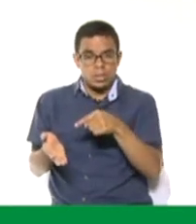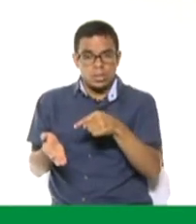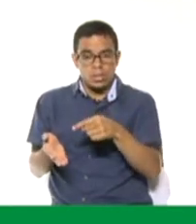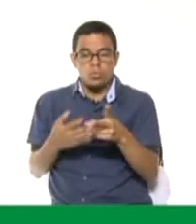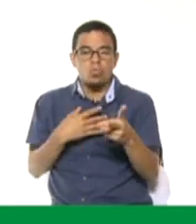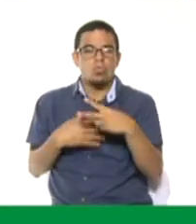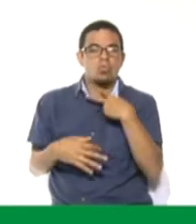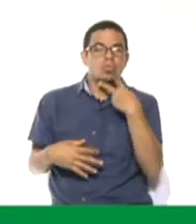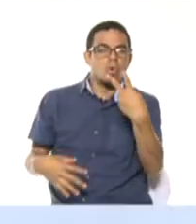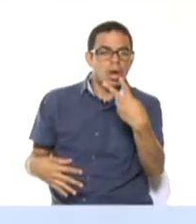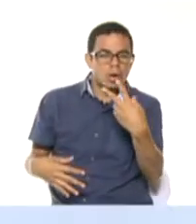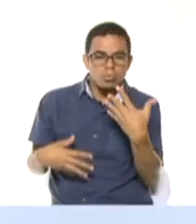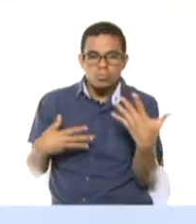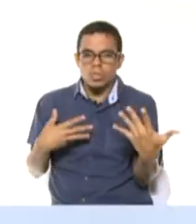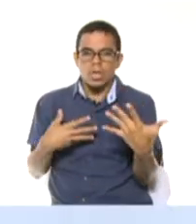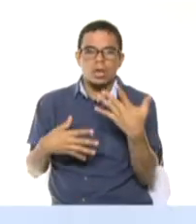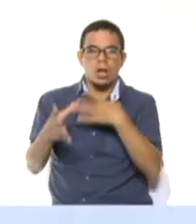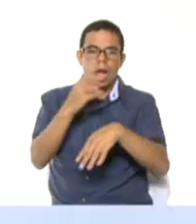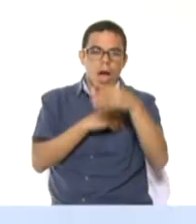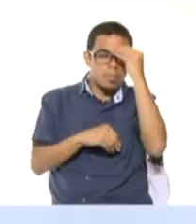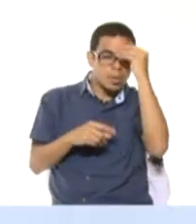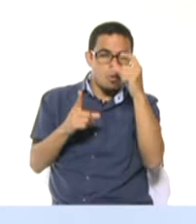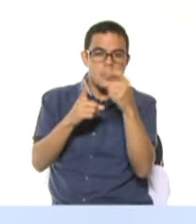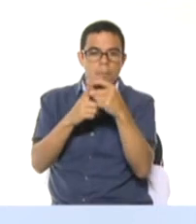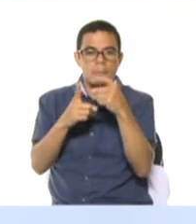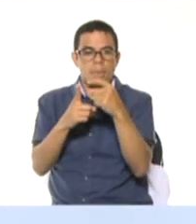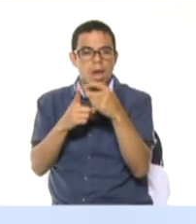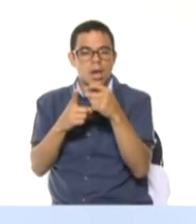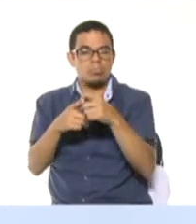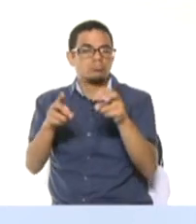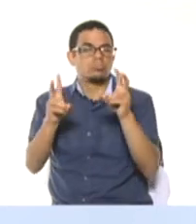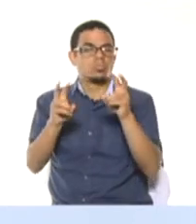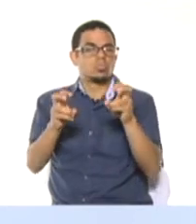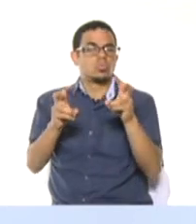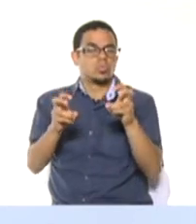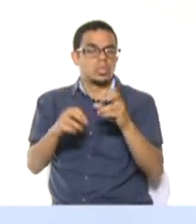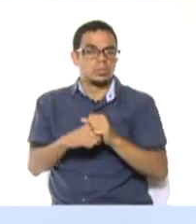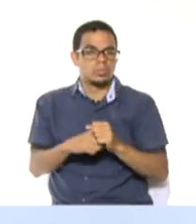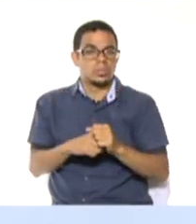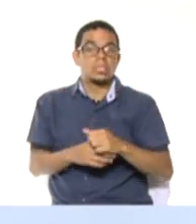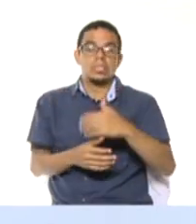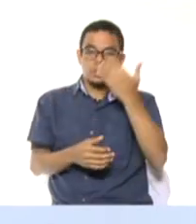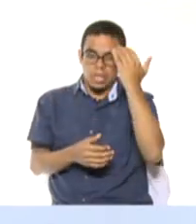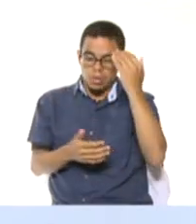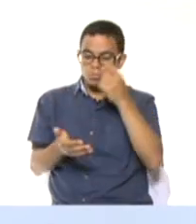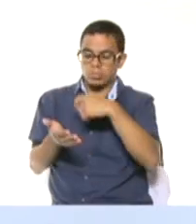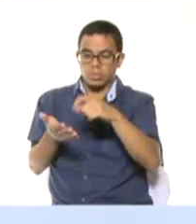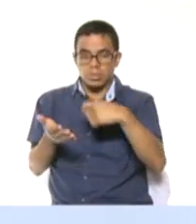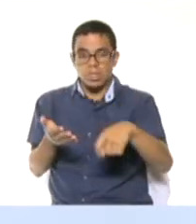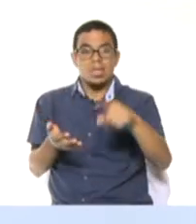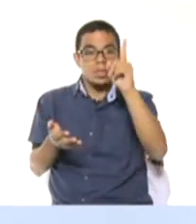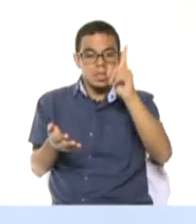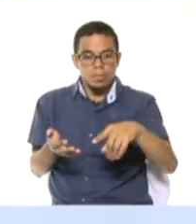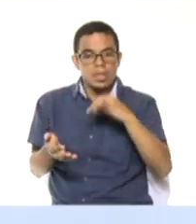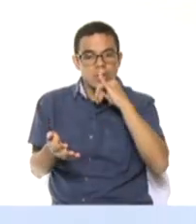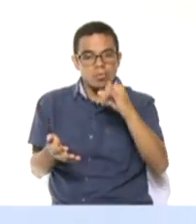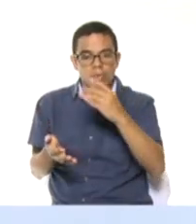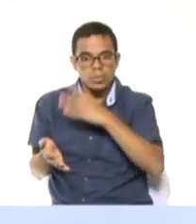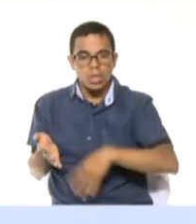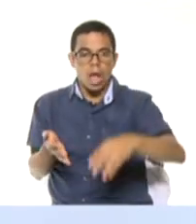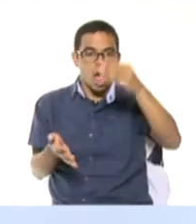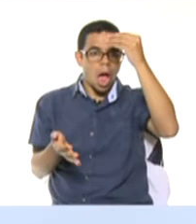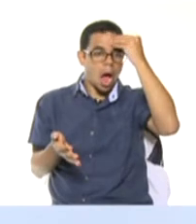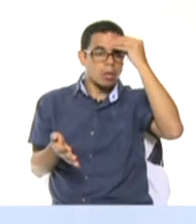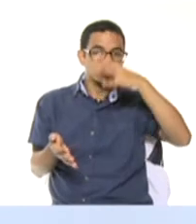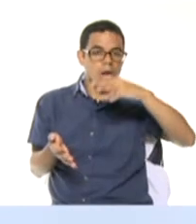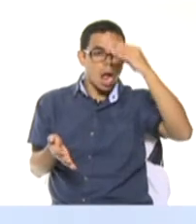el vocabulario. Aprendemos palabras nuevas. Asimismo, nos permite obtener información de